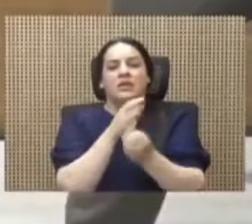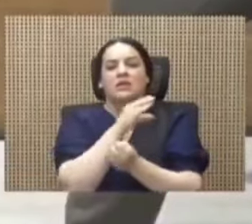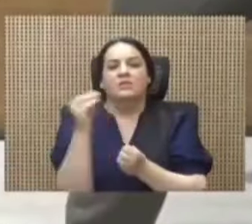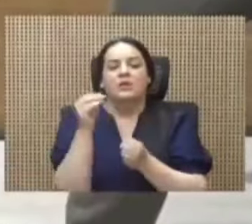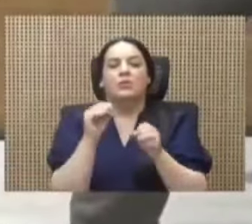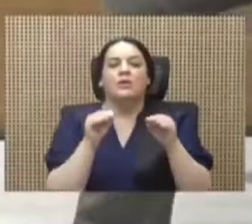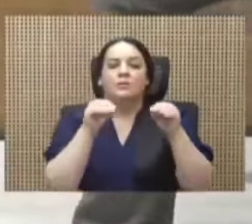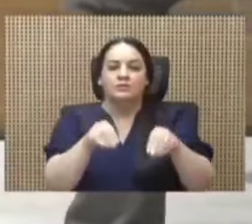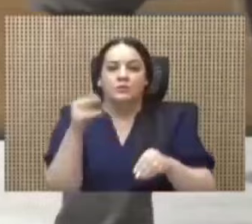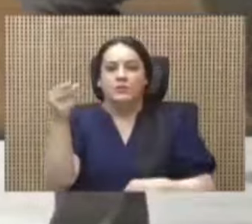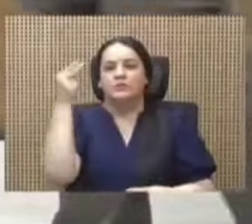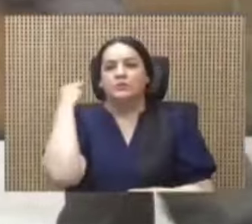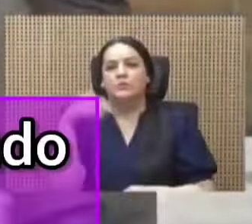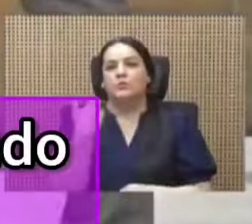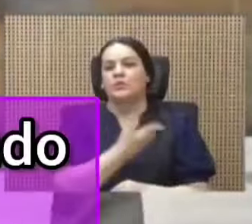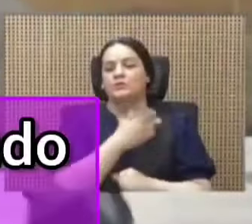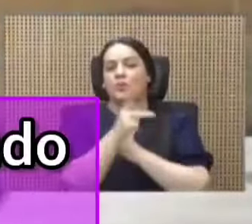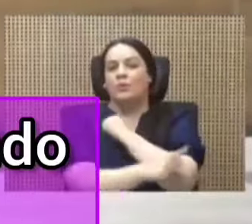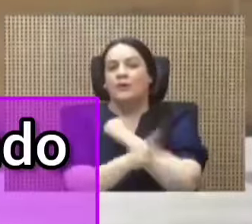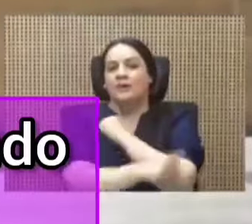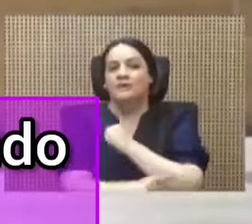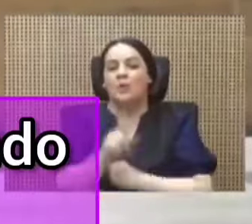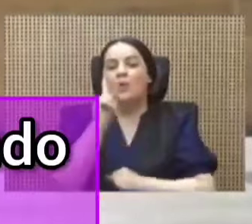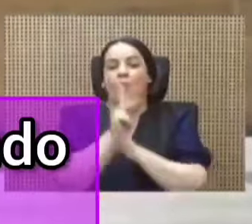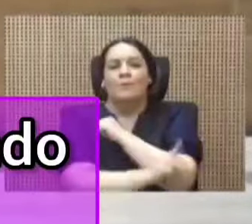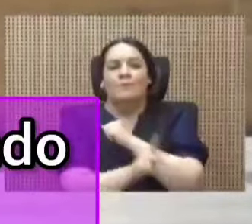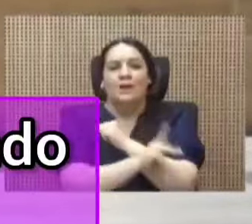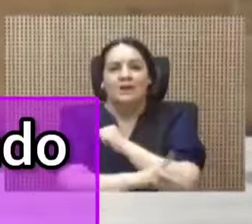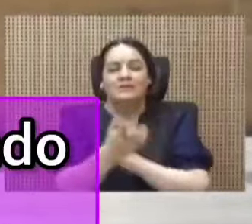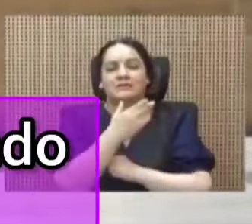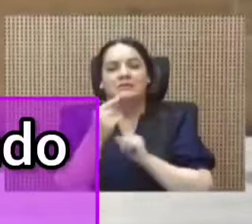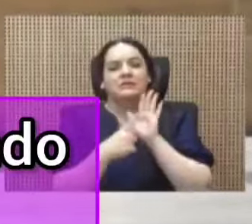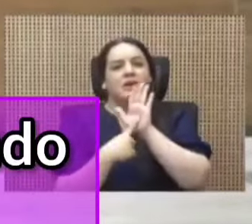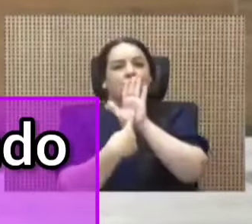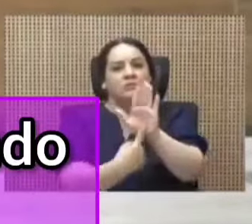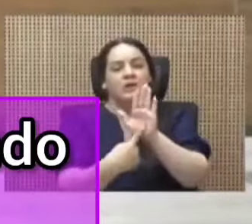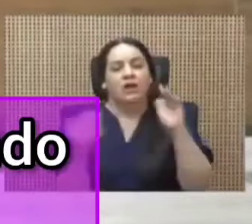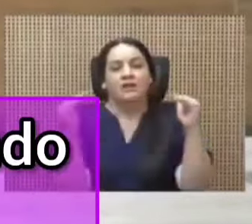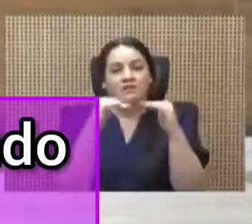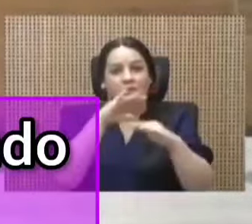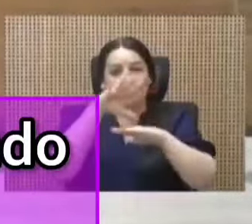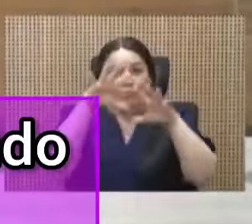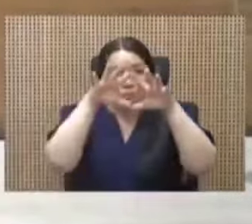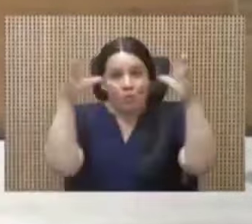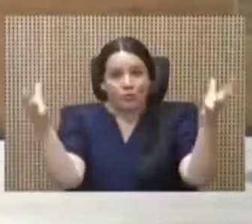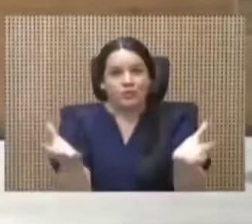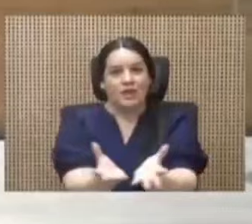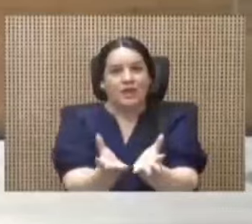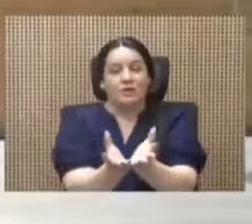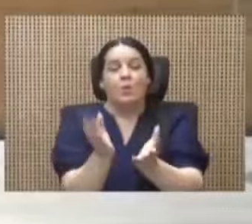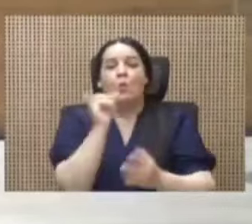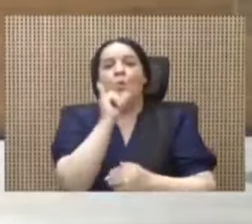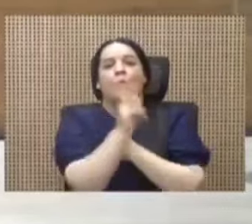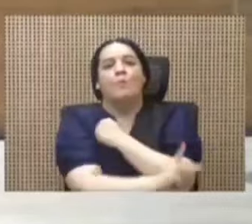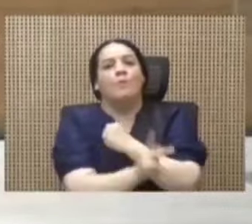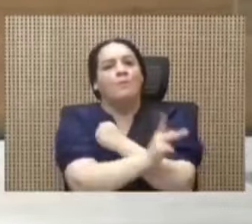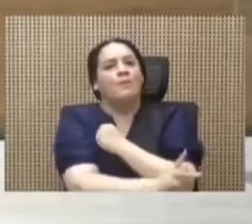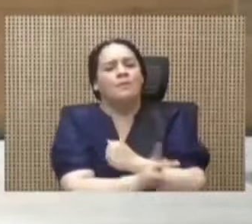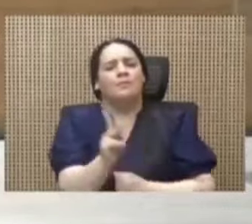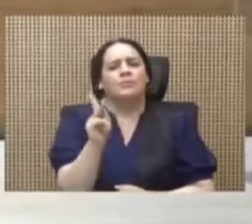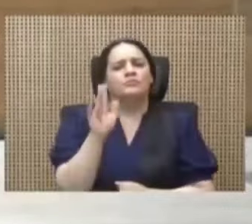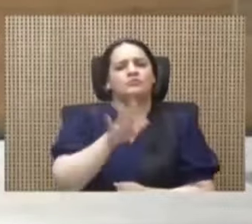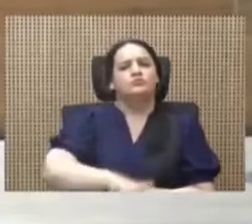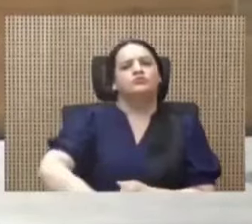nuestro país un país que se ha pintado ante el mundo internacionalmente como un país cuyo